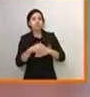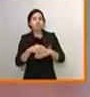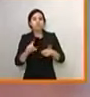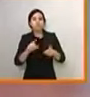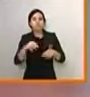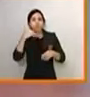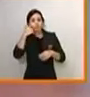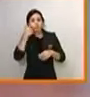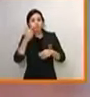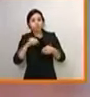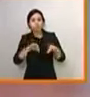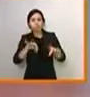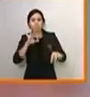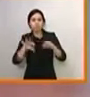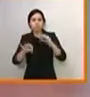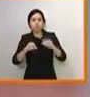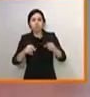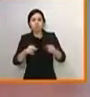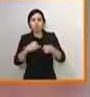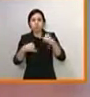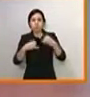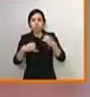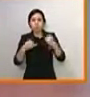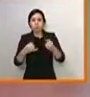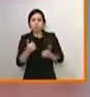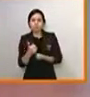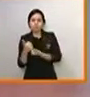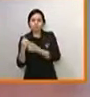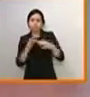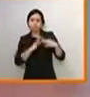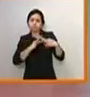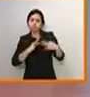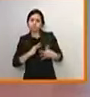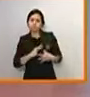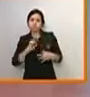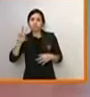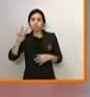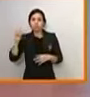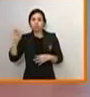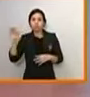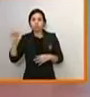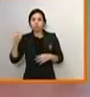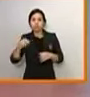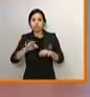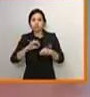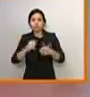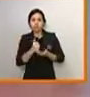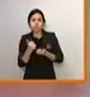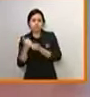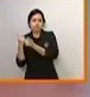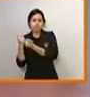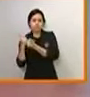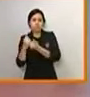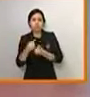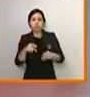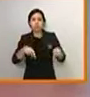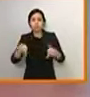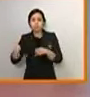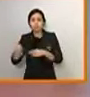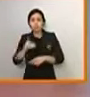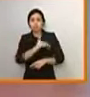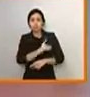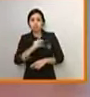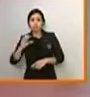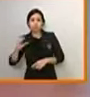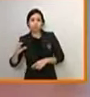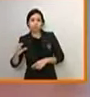queremos invitarlos a jugar y apoyar de corazón con Jugadita de Teletón. Así es, amigos, y así estarán apoyando a nuestros hermanos hondureños que sufren por